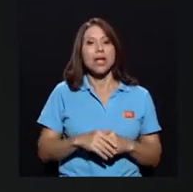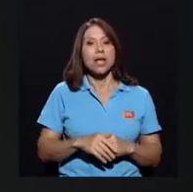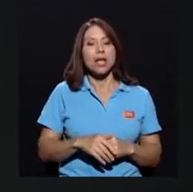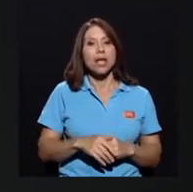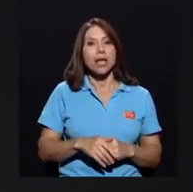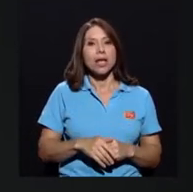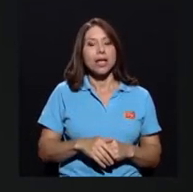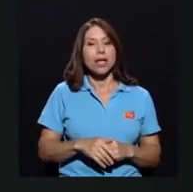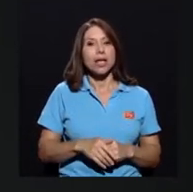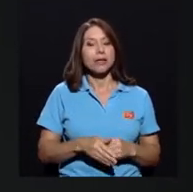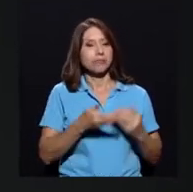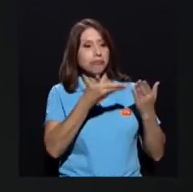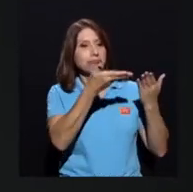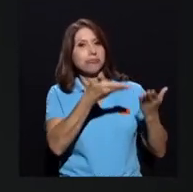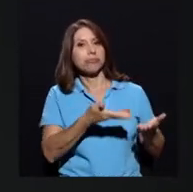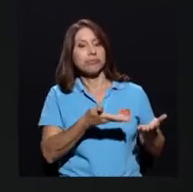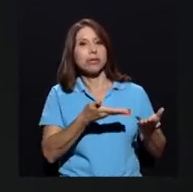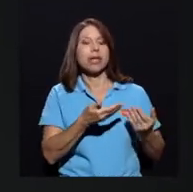es